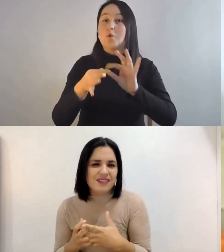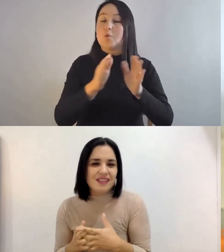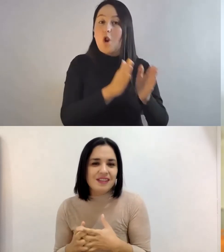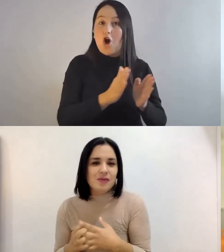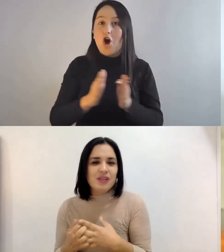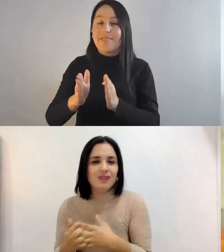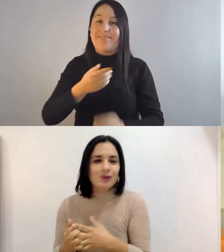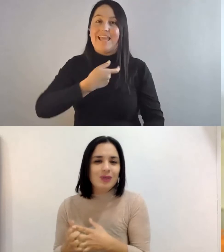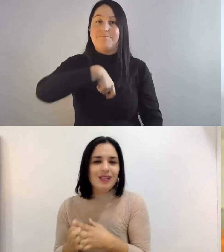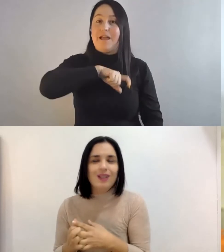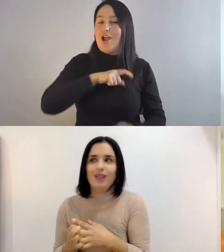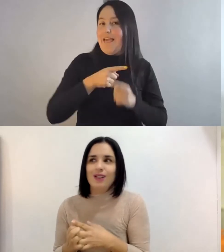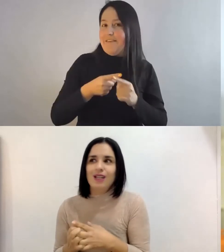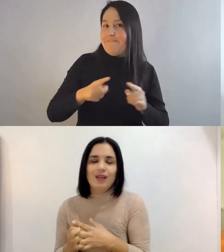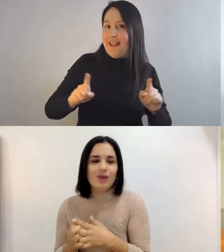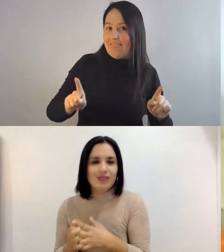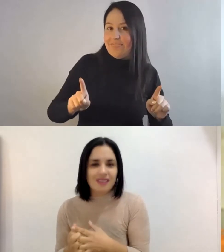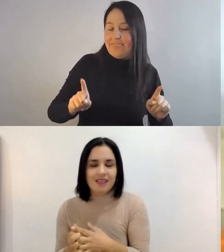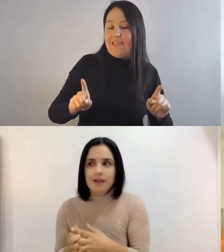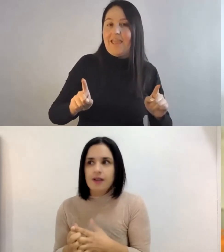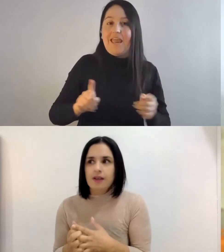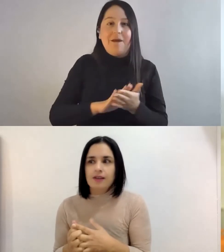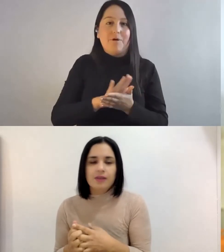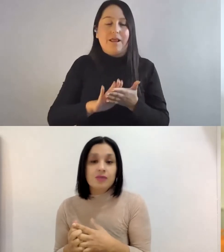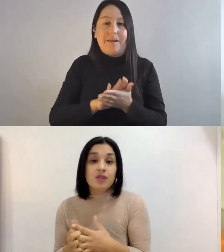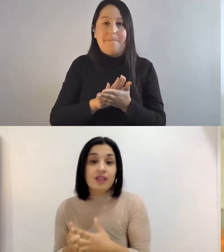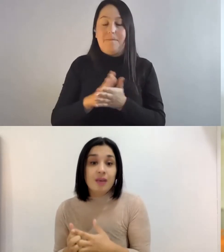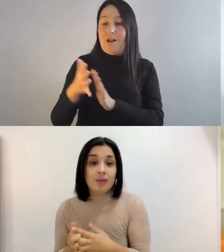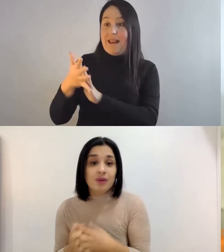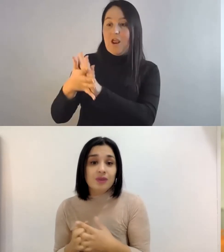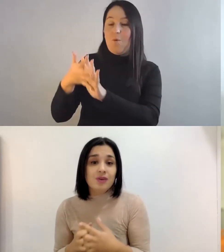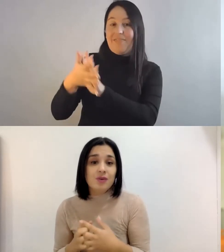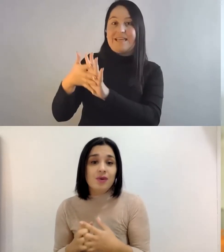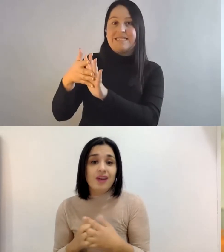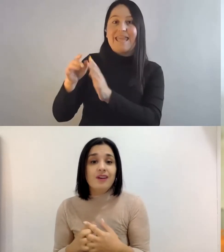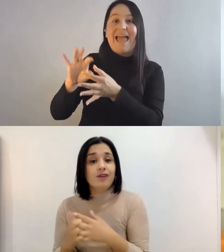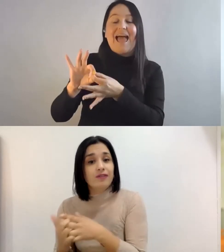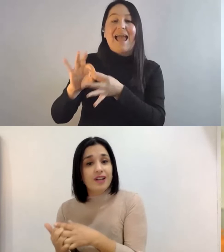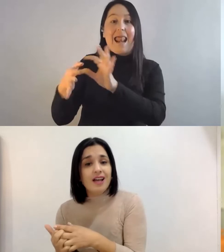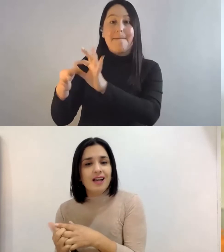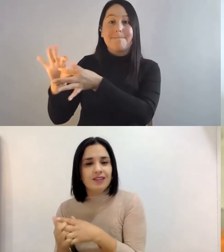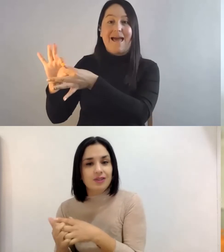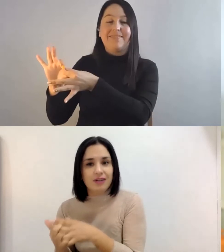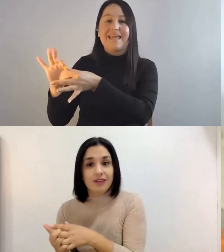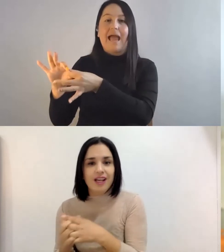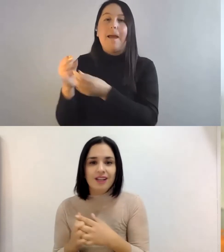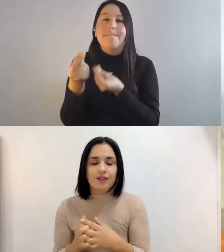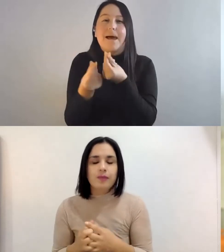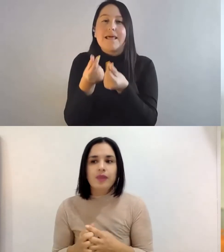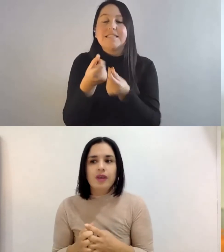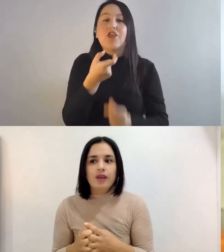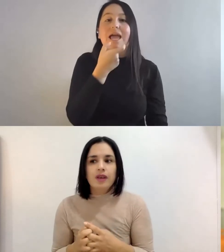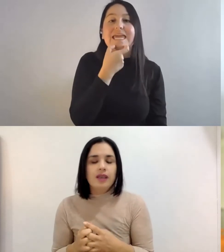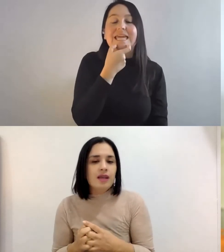muchas veces dicen como que la estructura de la lengua de señas se parece mucho al inglés, porque usan como el verbo al final, la acción al final,